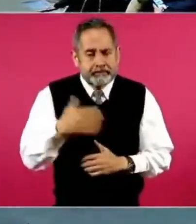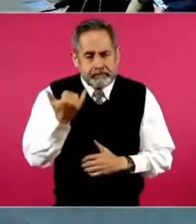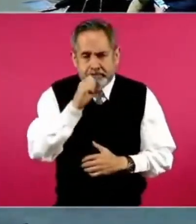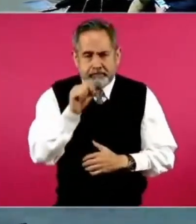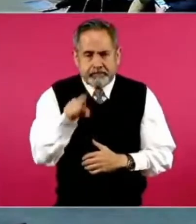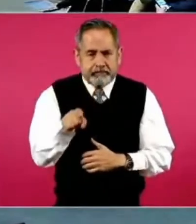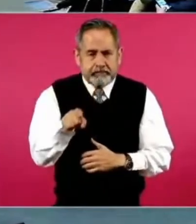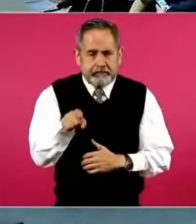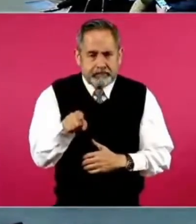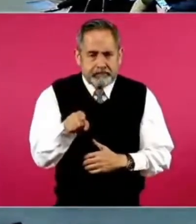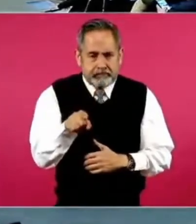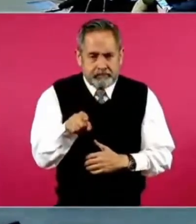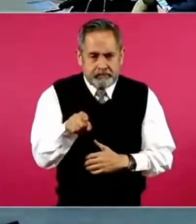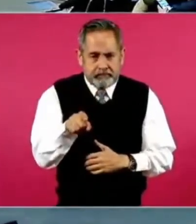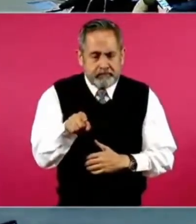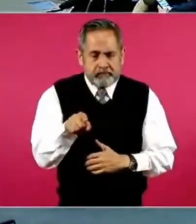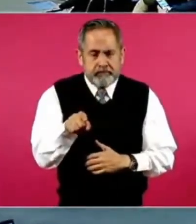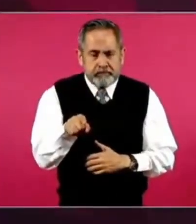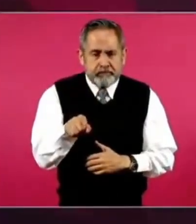Y